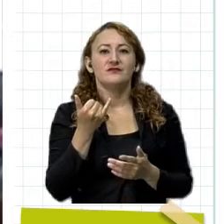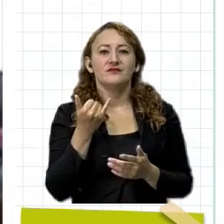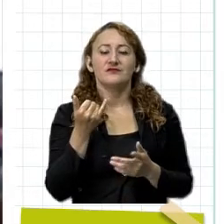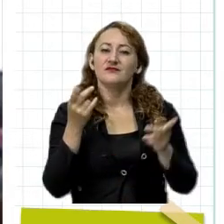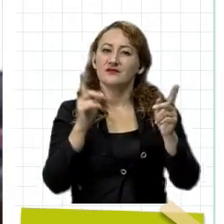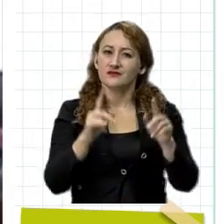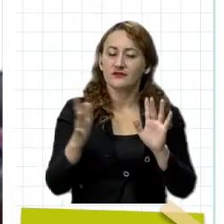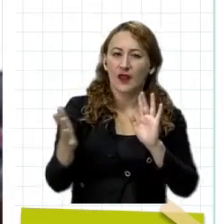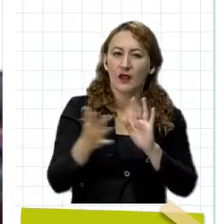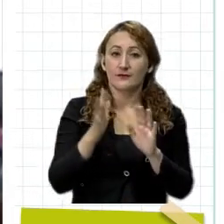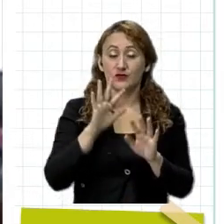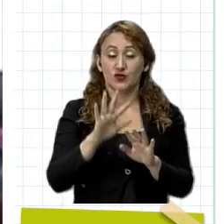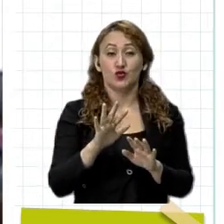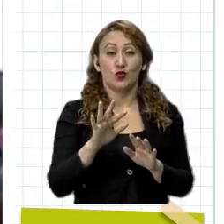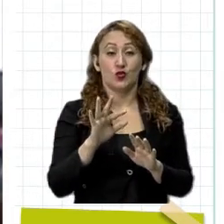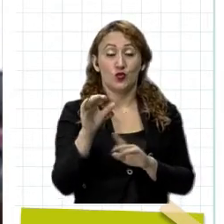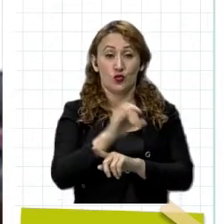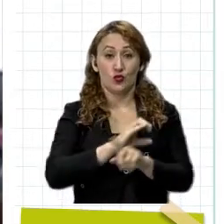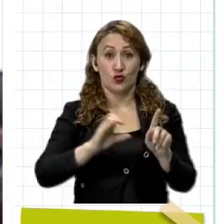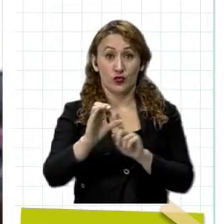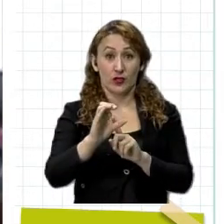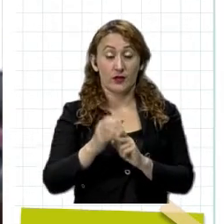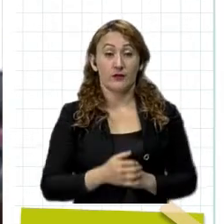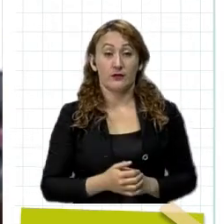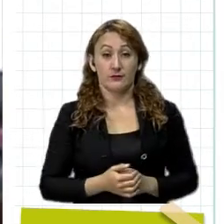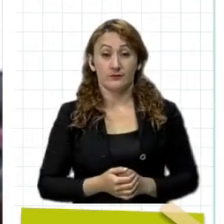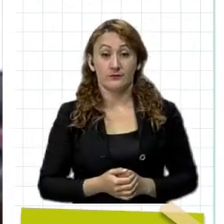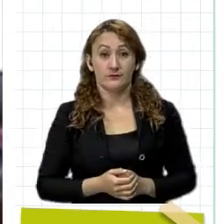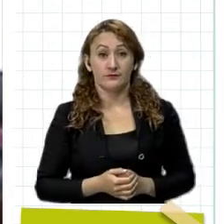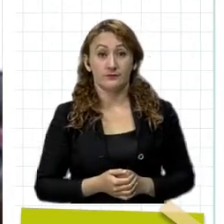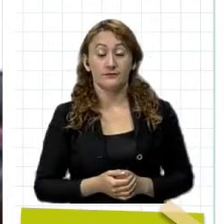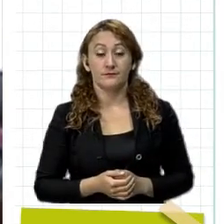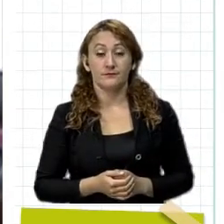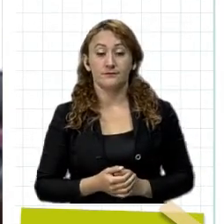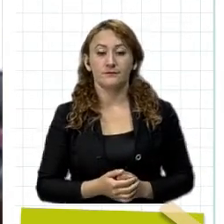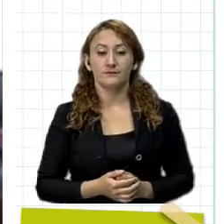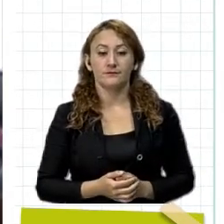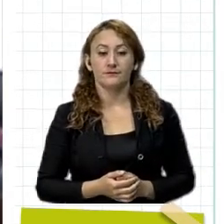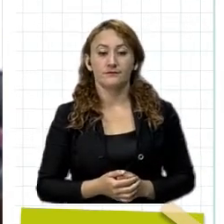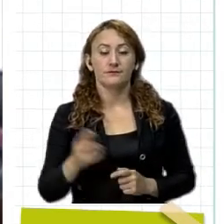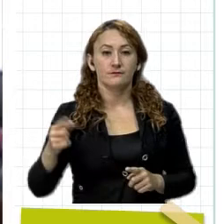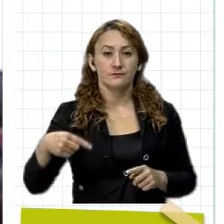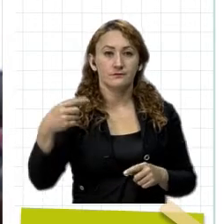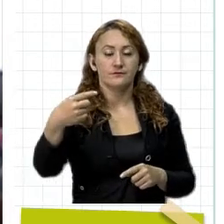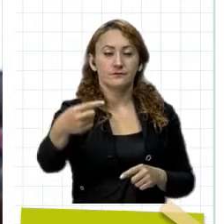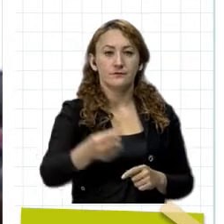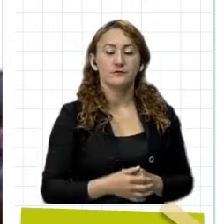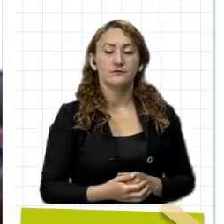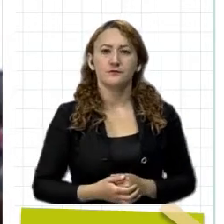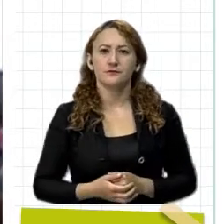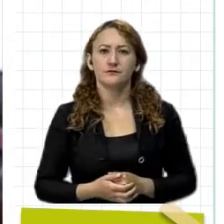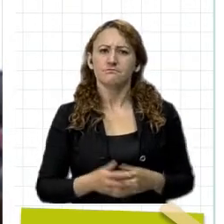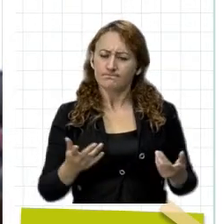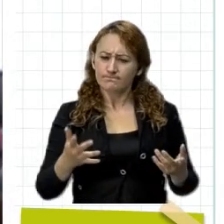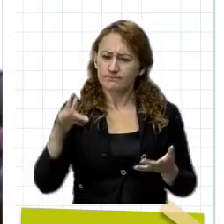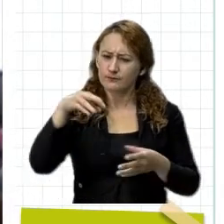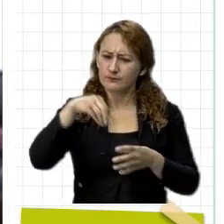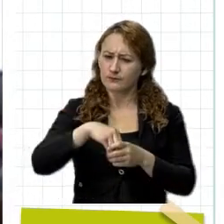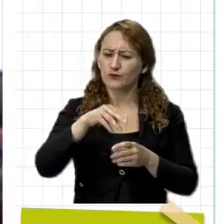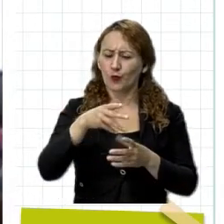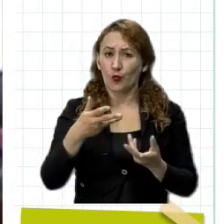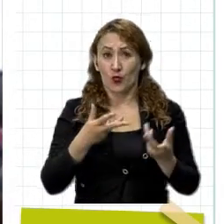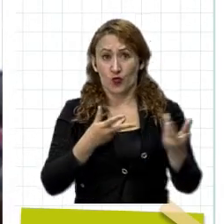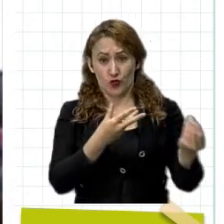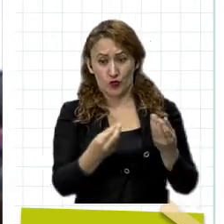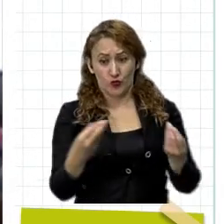cultural que es irreductible y constitutiva. Esta imbricación lleva a que unos grupos de personas